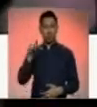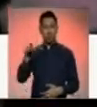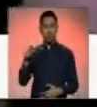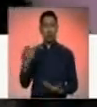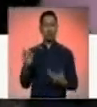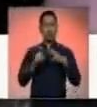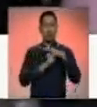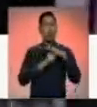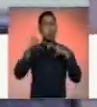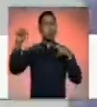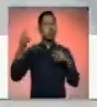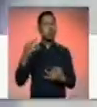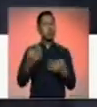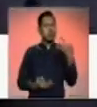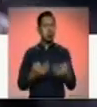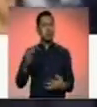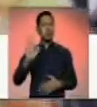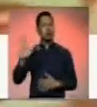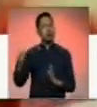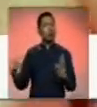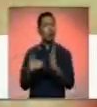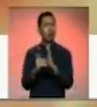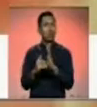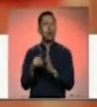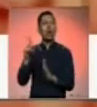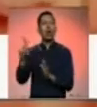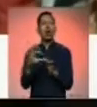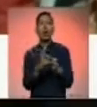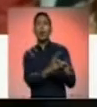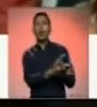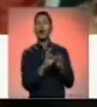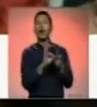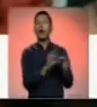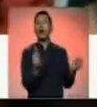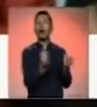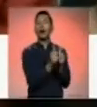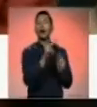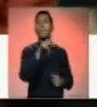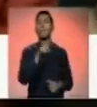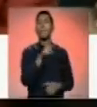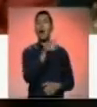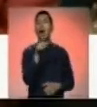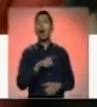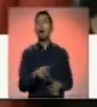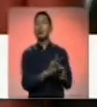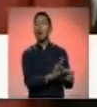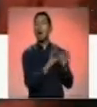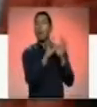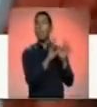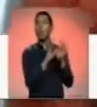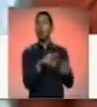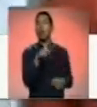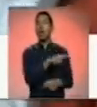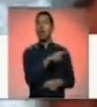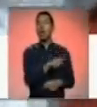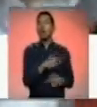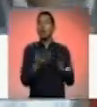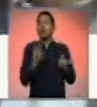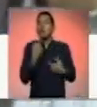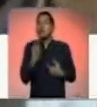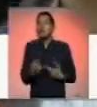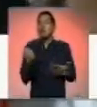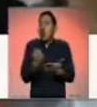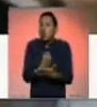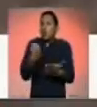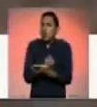procesos judiciales en su contra, se ha convertido en el allegado del ex candidato Andrés Páez. Activamente ha tomado la bandera de una supuesta lucha